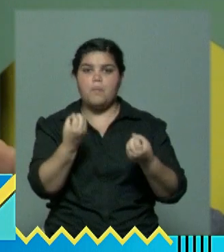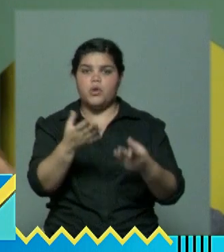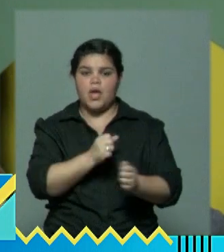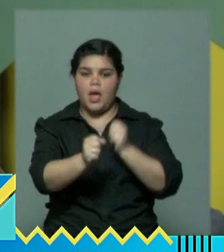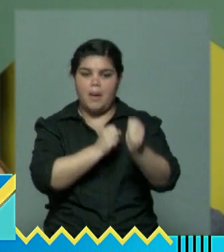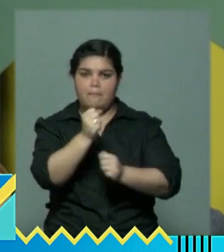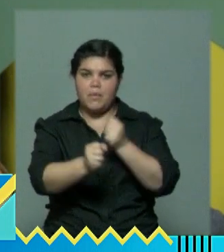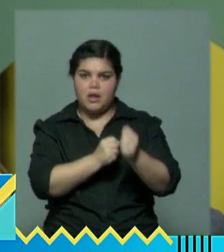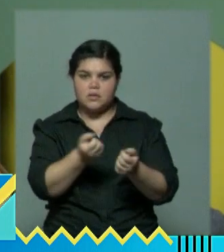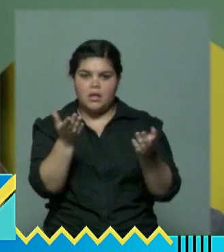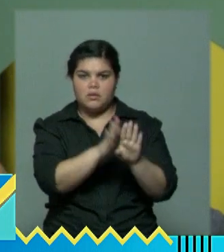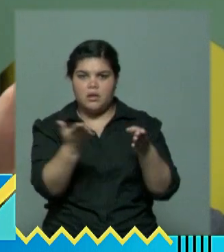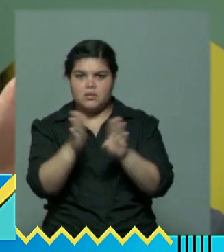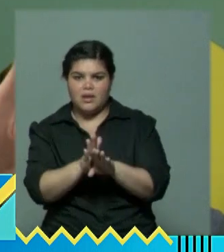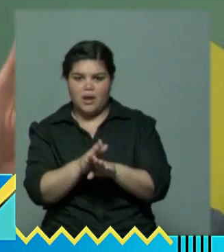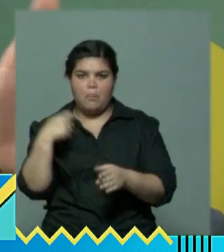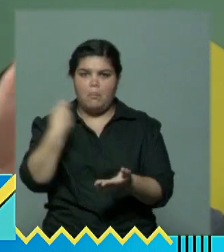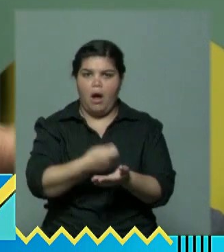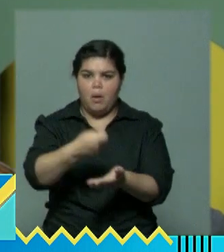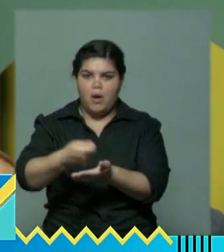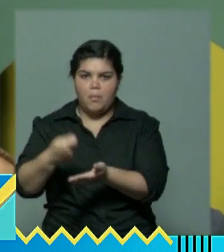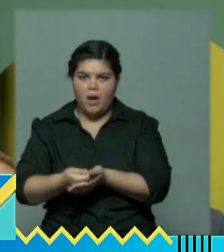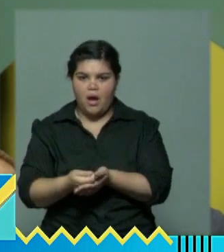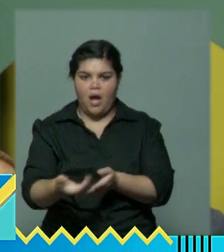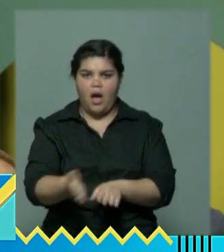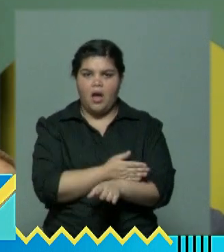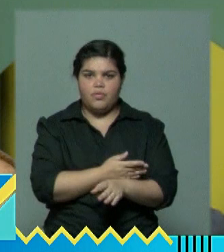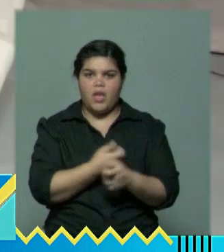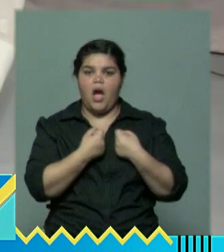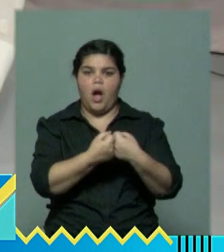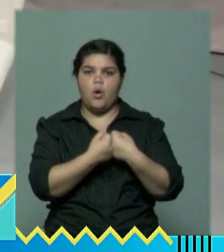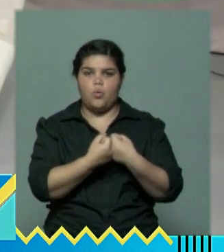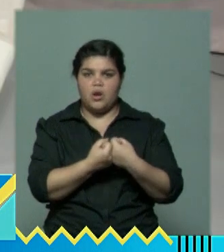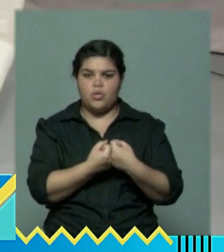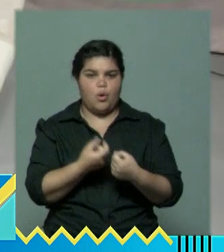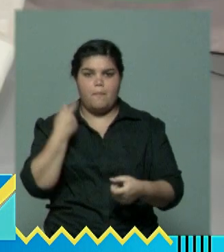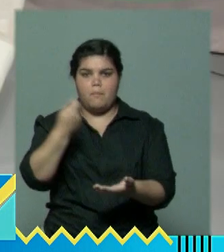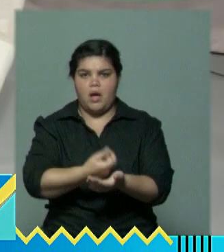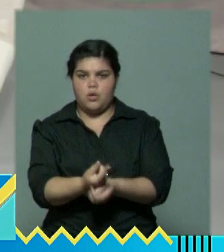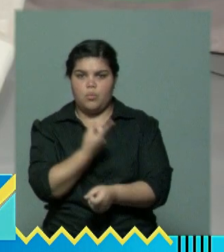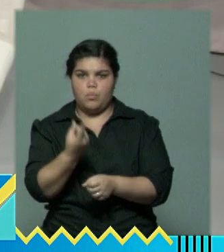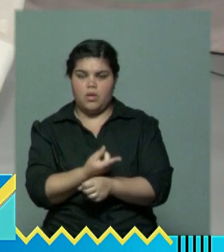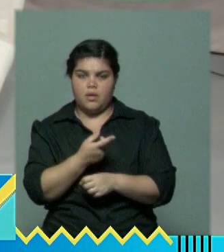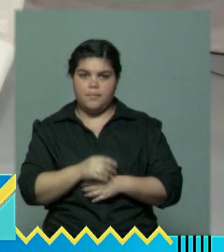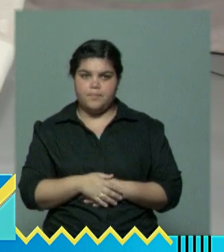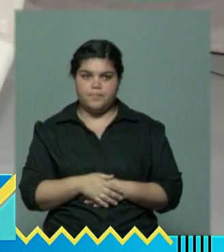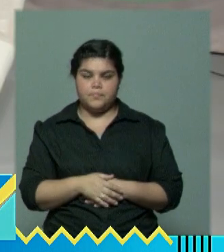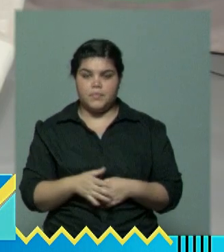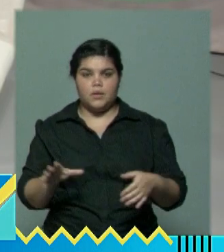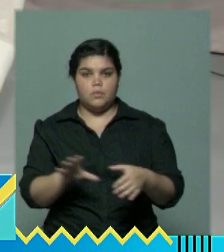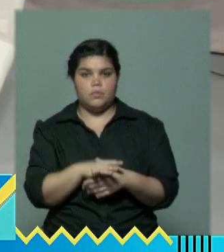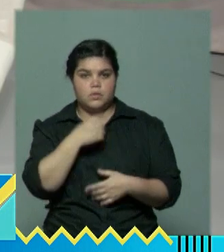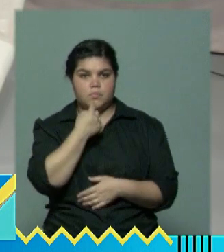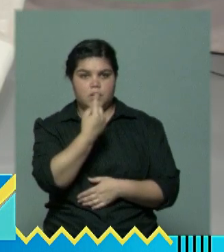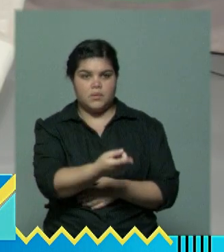allá de todo el esquema, no pudieron nunca pagar los sueldos que se habían arreglado por convenio colectivo. Sergio, quería preguntarte por la situación, justamente la